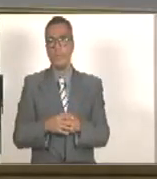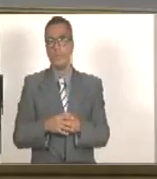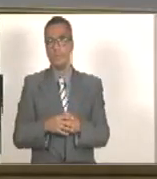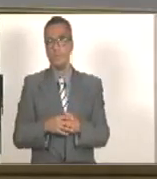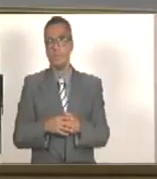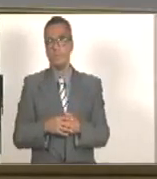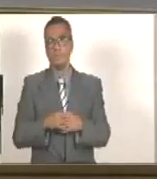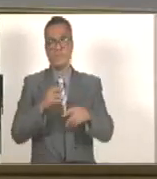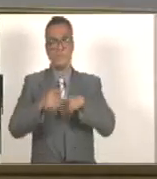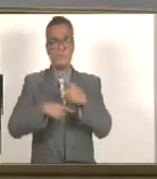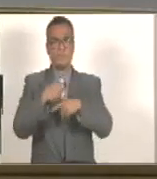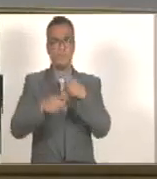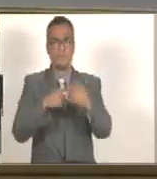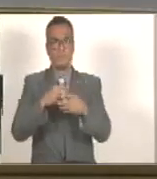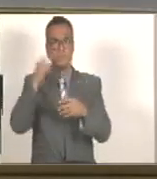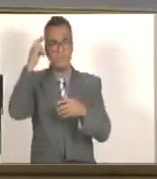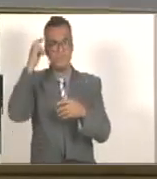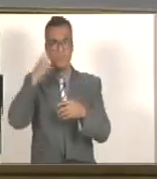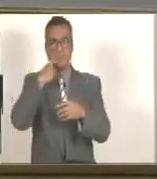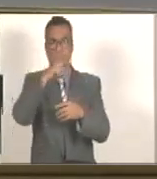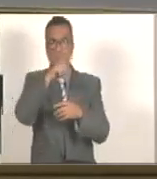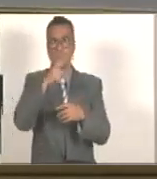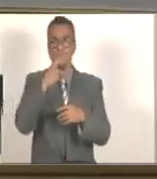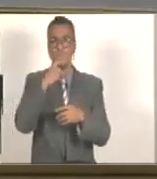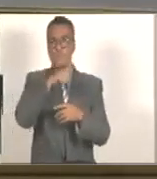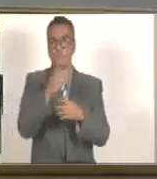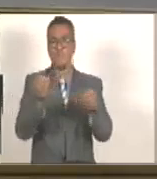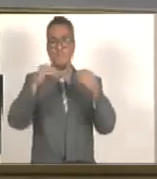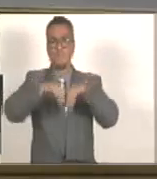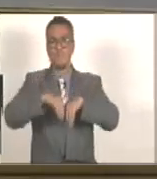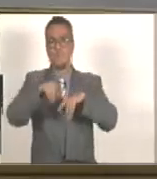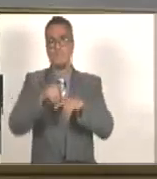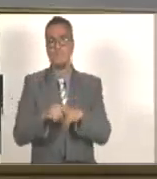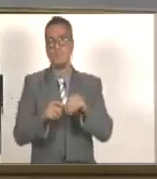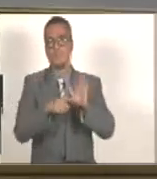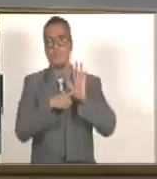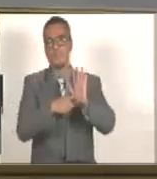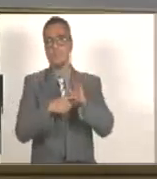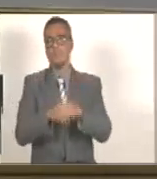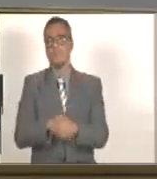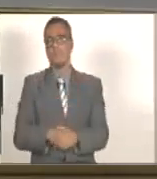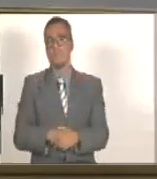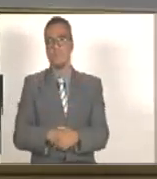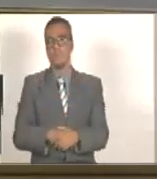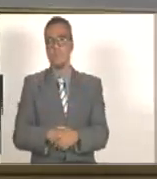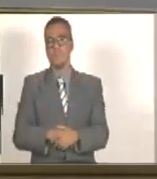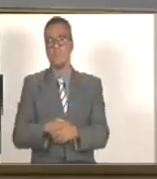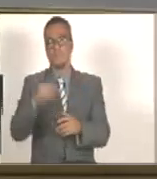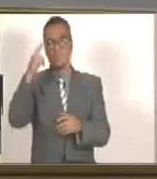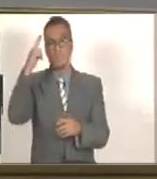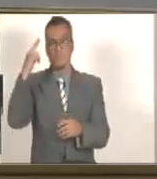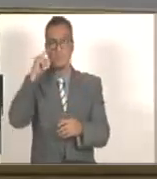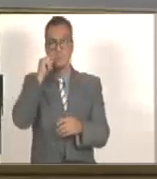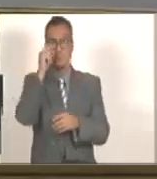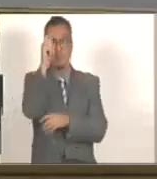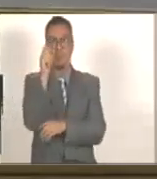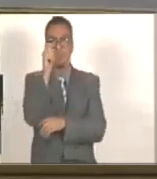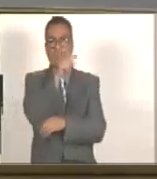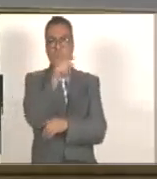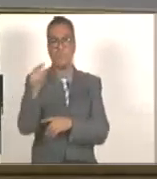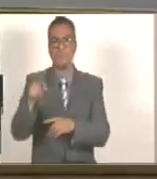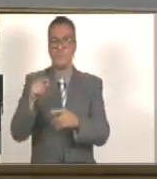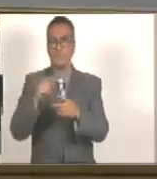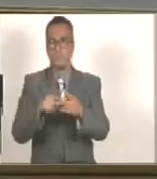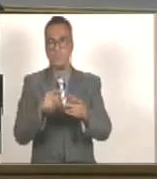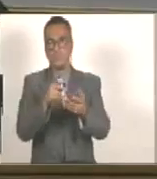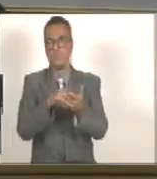Vamos a proceder a considerar el acuerdo que se presentó. Las honorables diputadas y los honorables diputados que estén